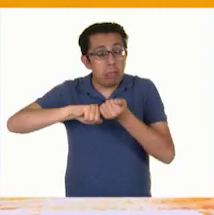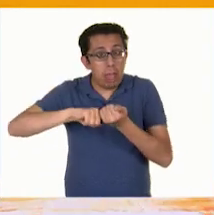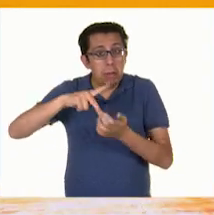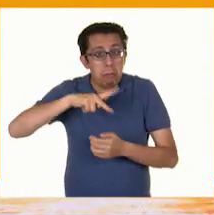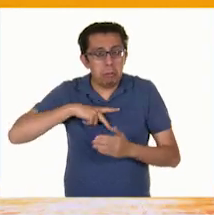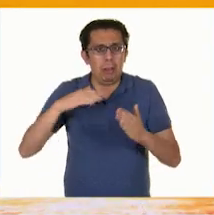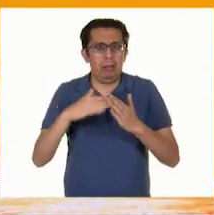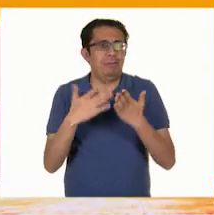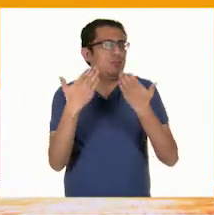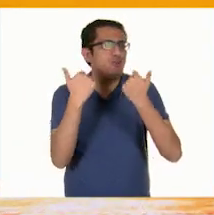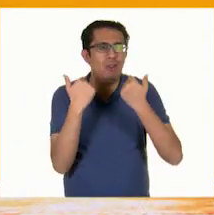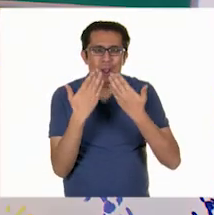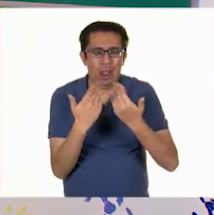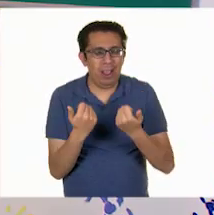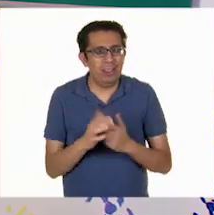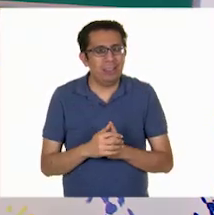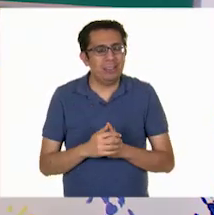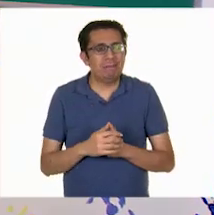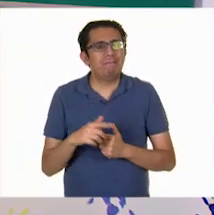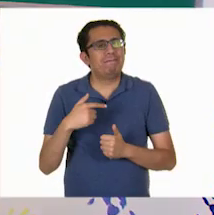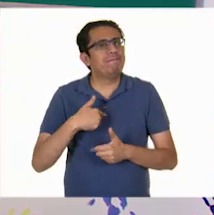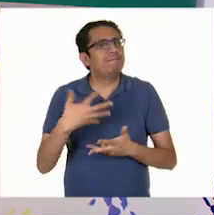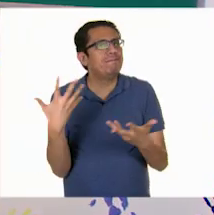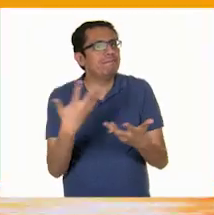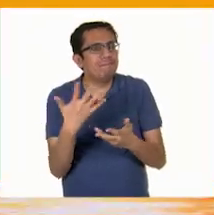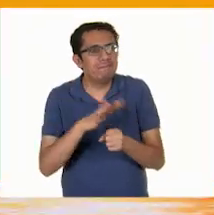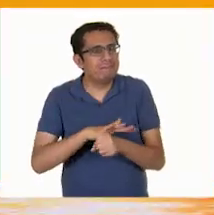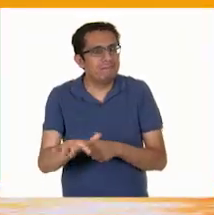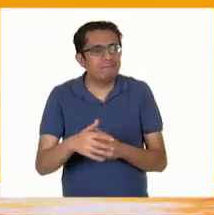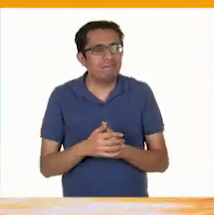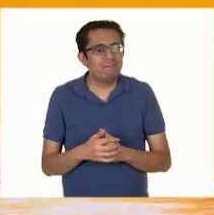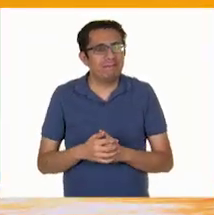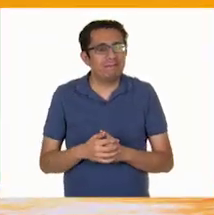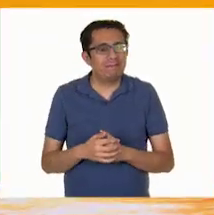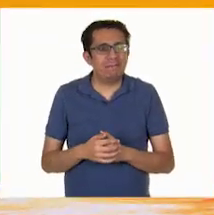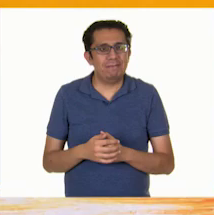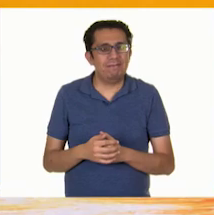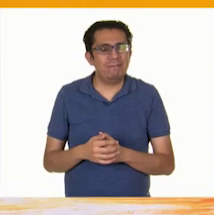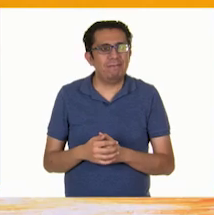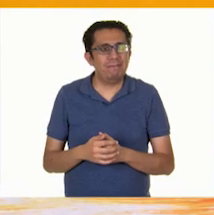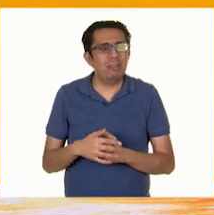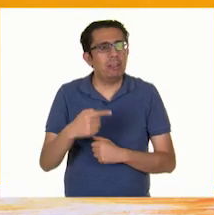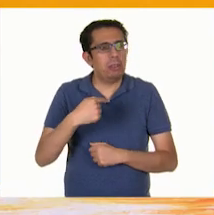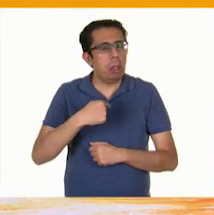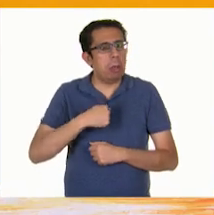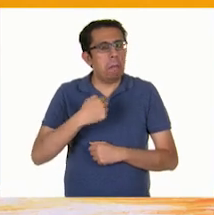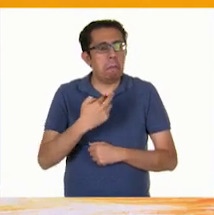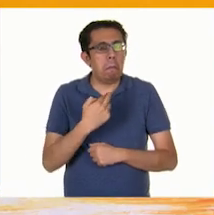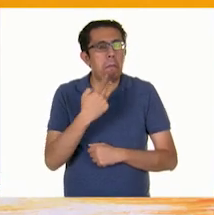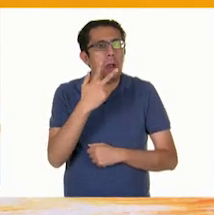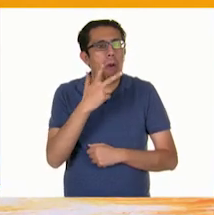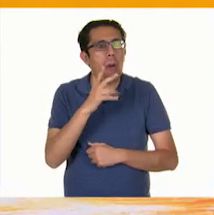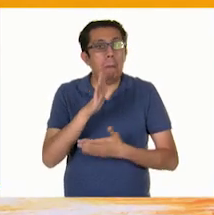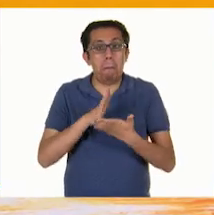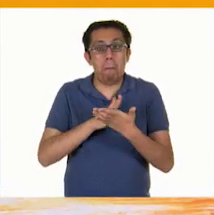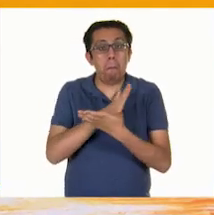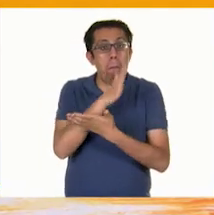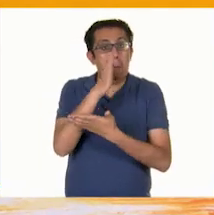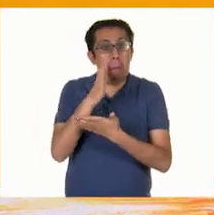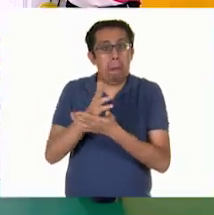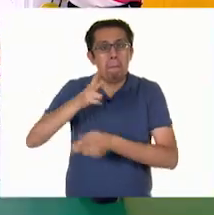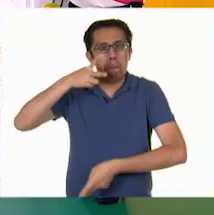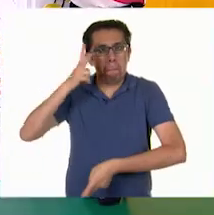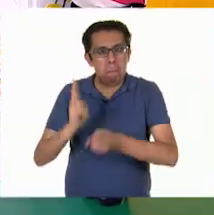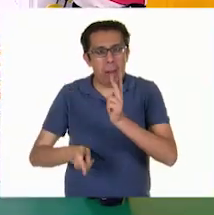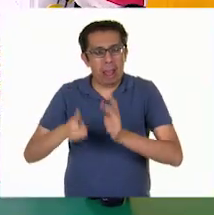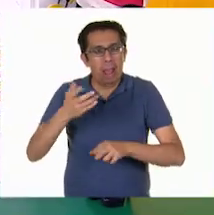maestra. Ay, ¿saben qué voy a hacer? A ver... Ay, pues voy a ir a dialogar con mis compañeras y